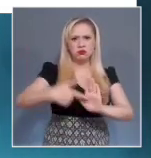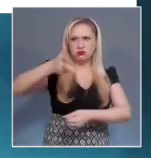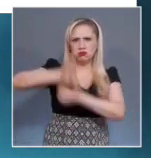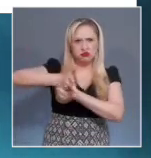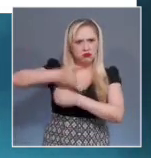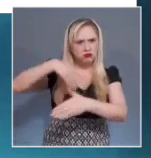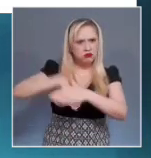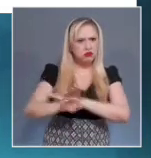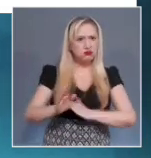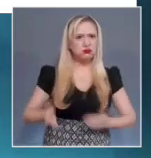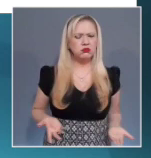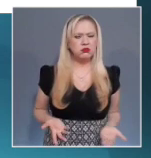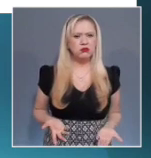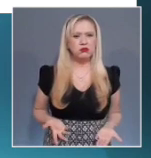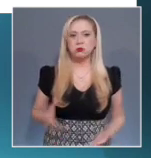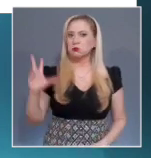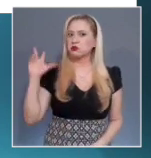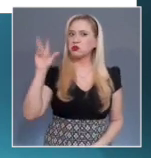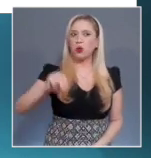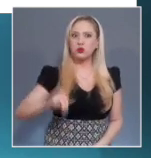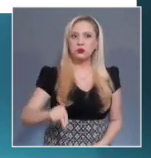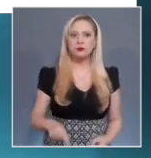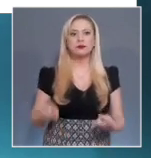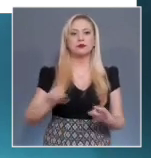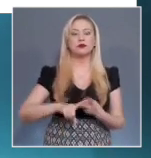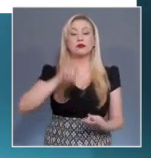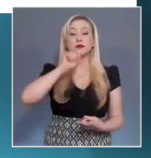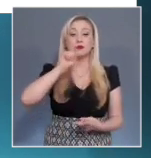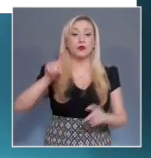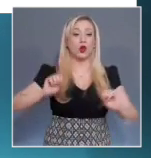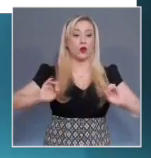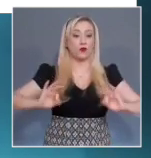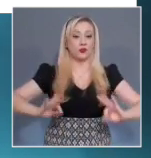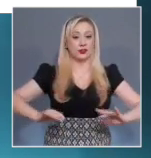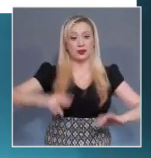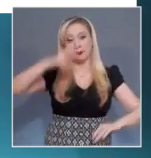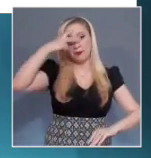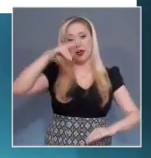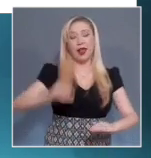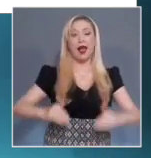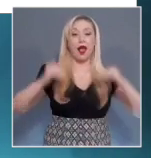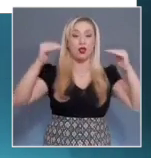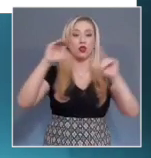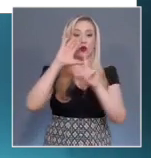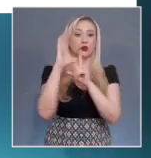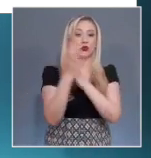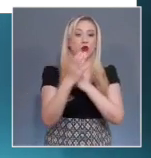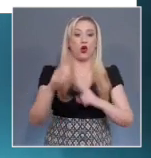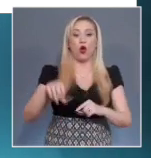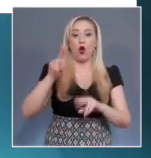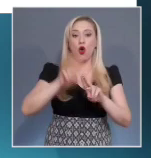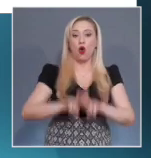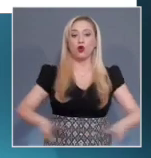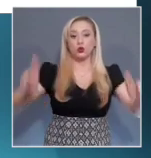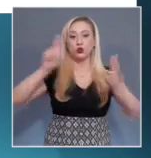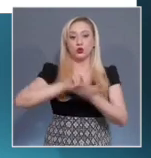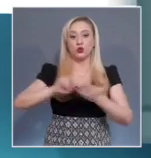permitió el acceso a los representantes de la oficina en México del Alto Comisionado de las Naciones Unidas para los Derechos